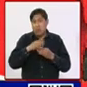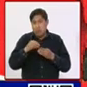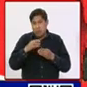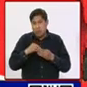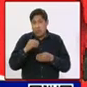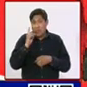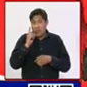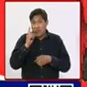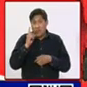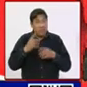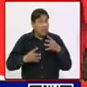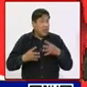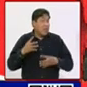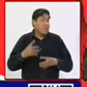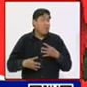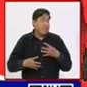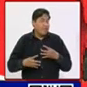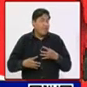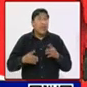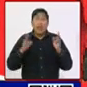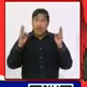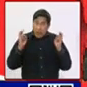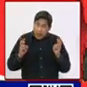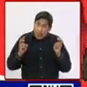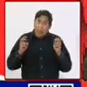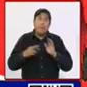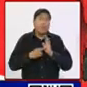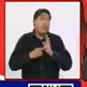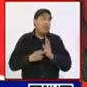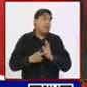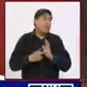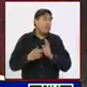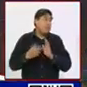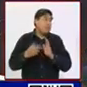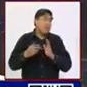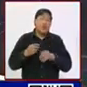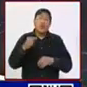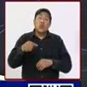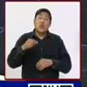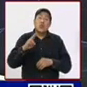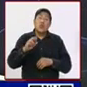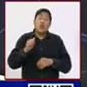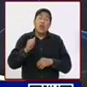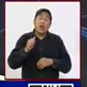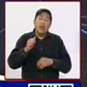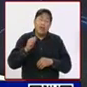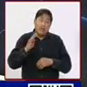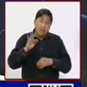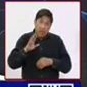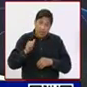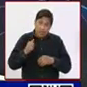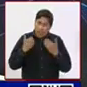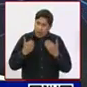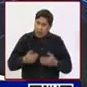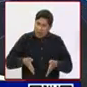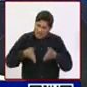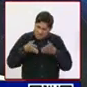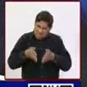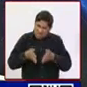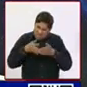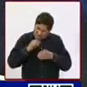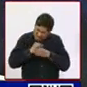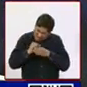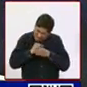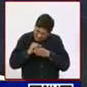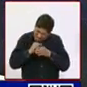$250,000. Un solo partido. A propósito de la representación de Guavirá, por ahora se intensifican los trabajos en el